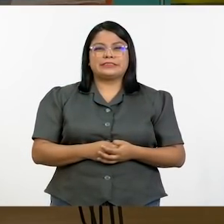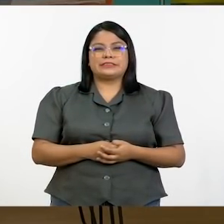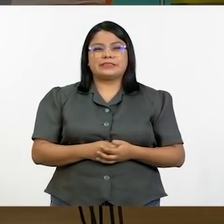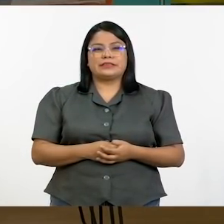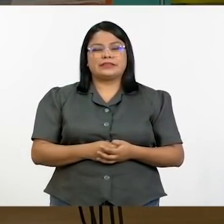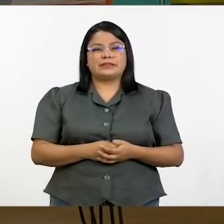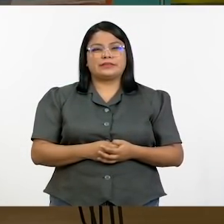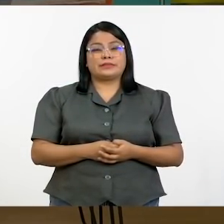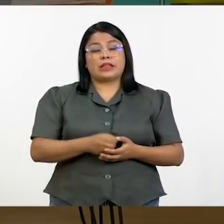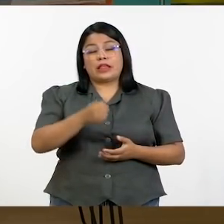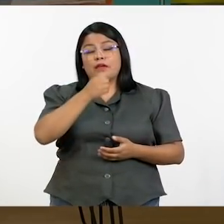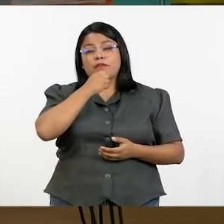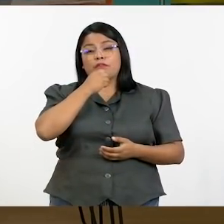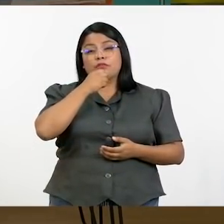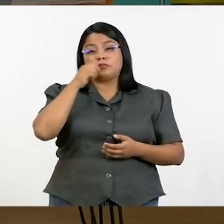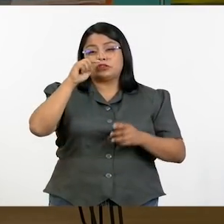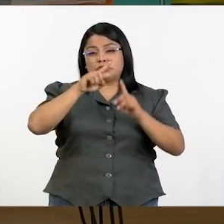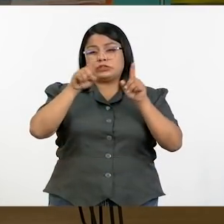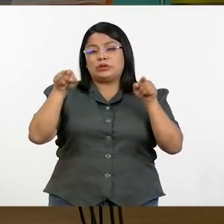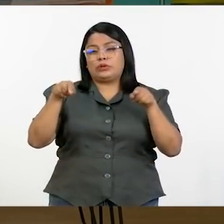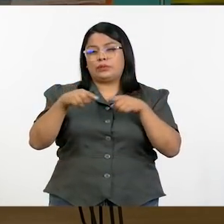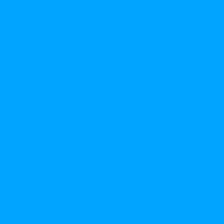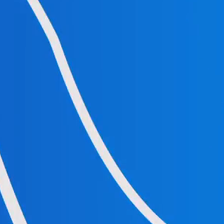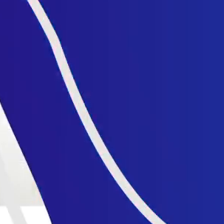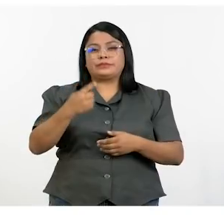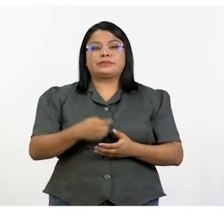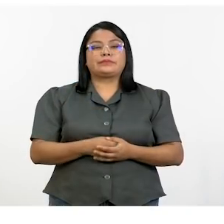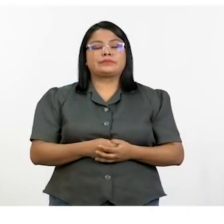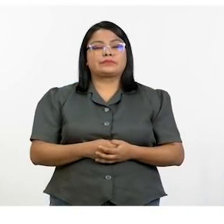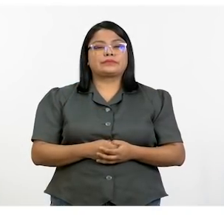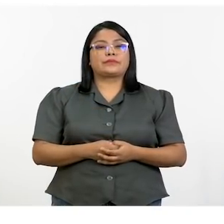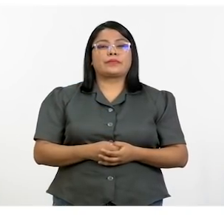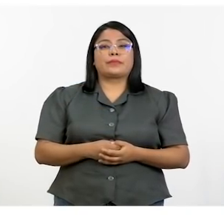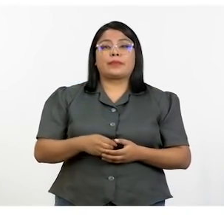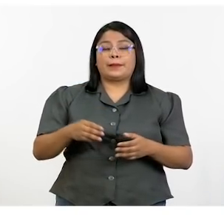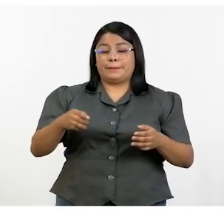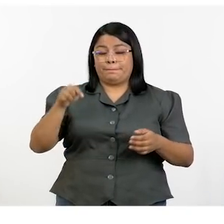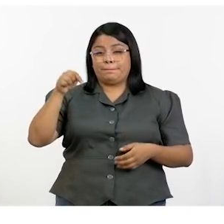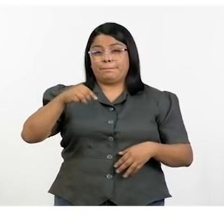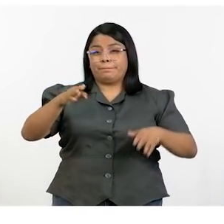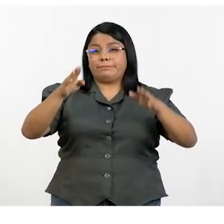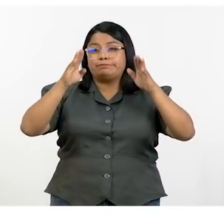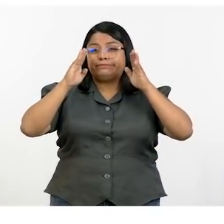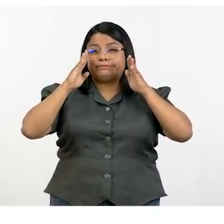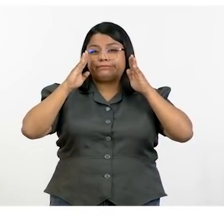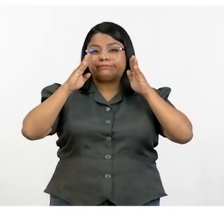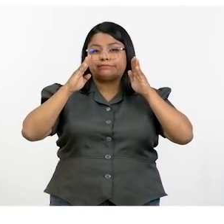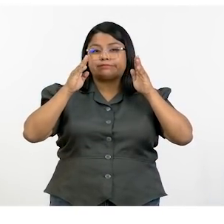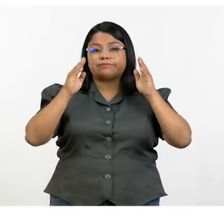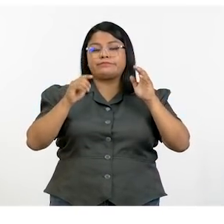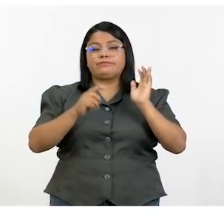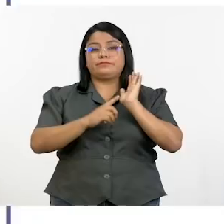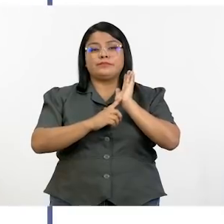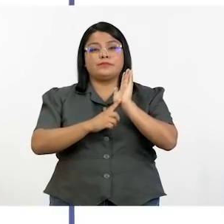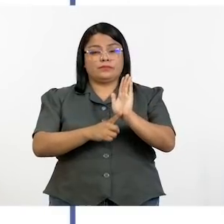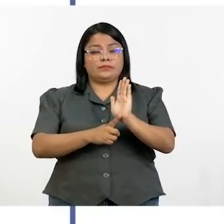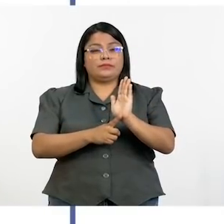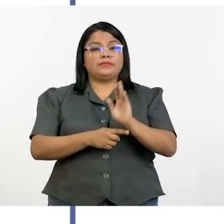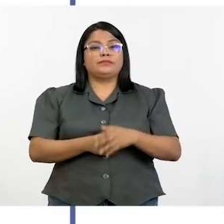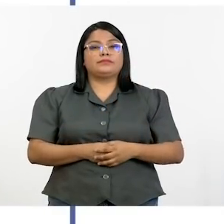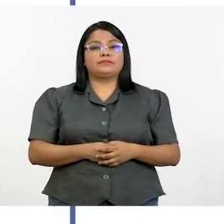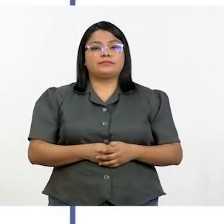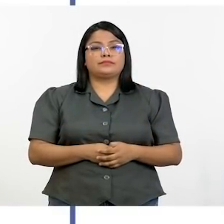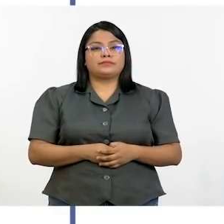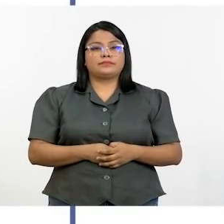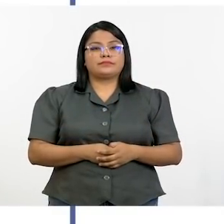a continuación información con respecto a ellos? Ahora prestemos atención a los siguientes apartados de la página.